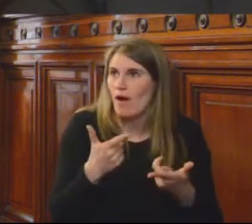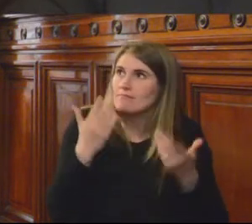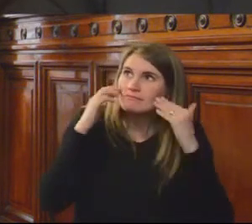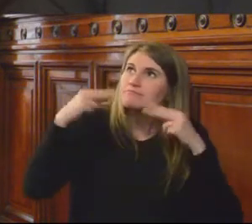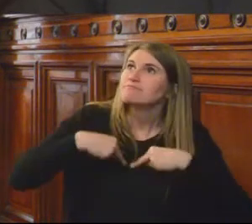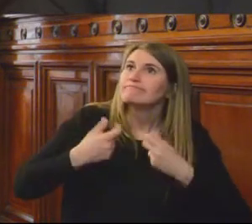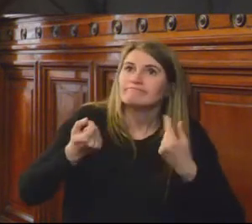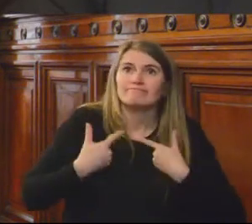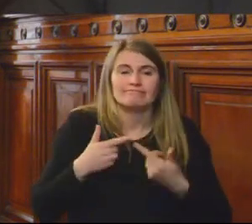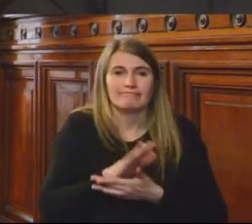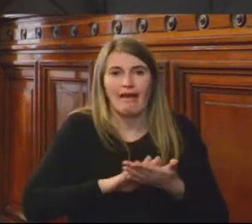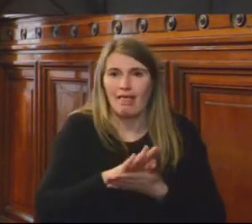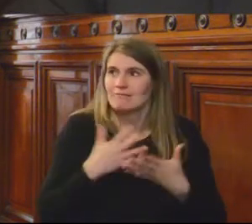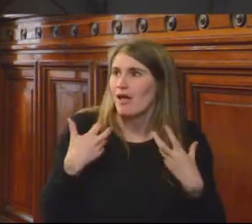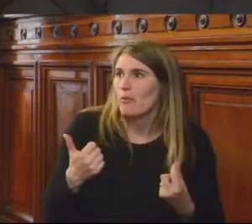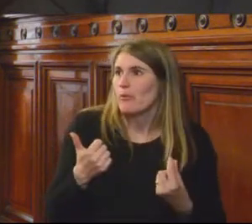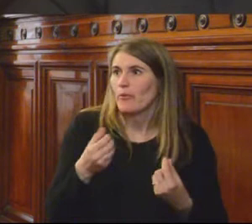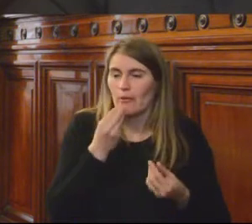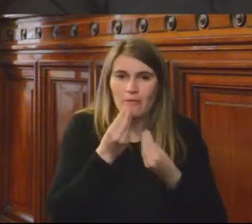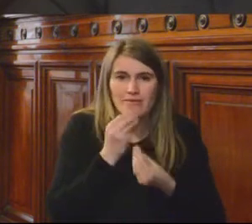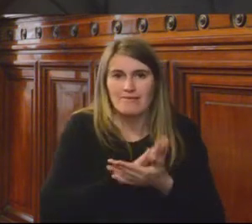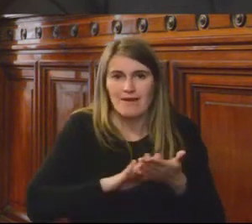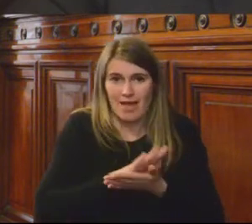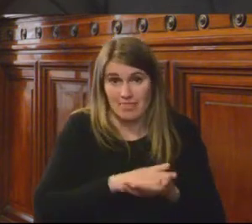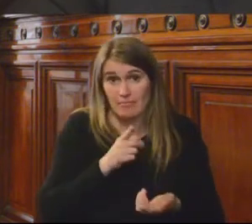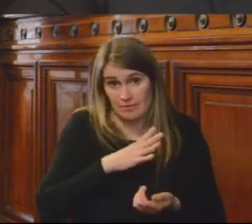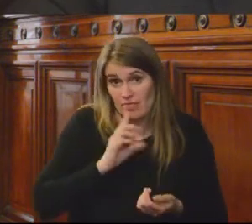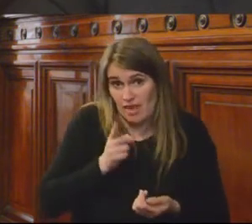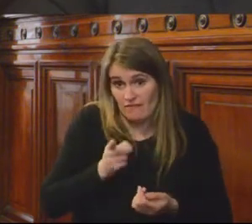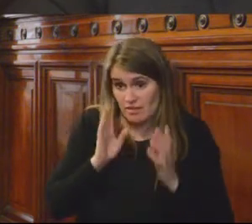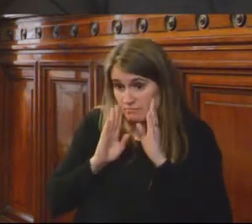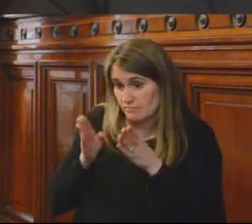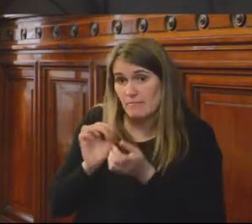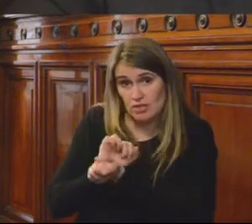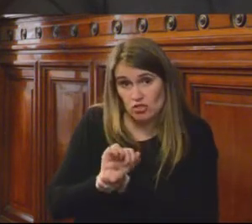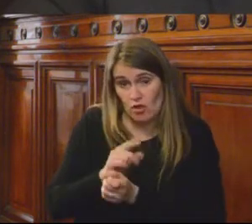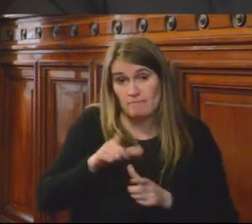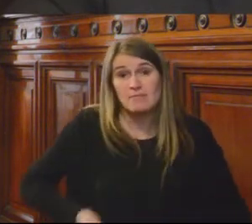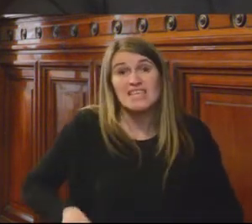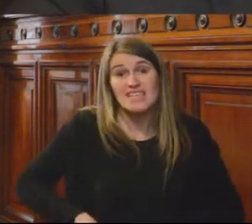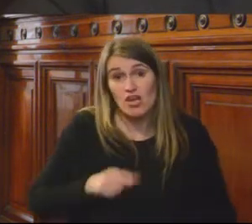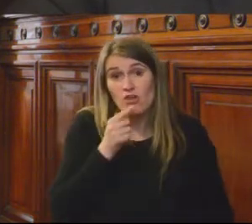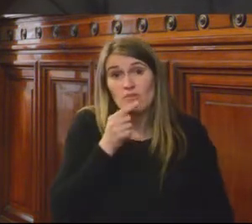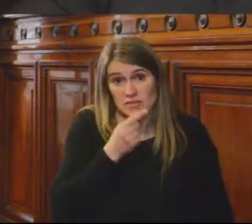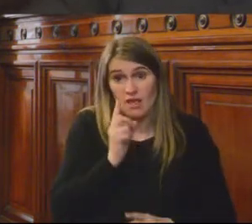del organismo encargado de velar por los privados de libertad en Venezuela, como es el Ministerio Penitenciario.